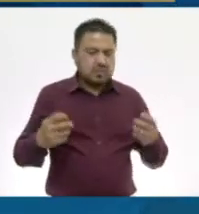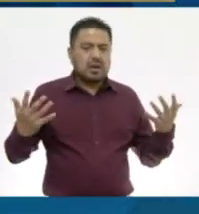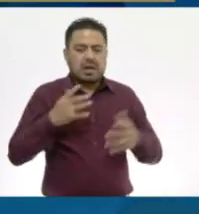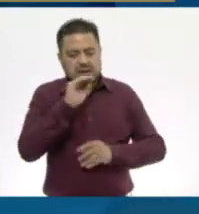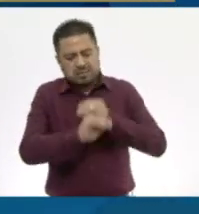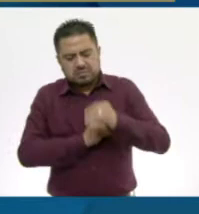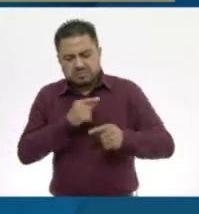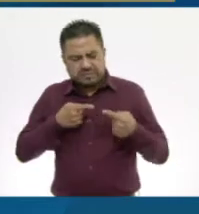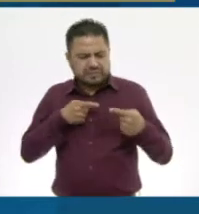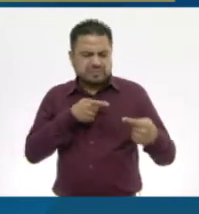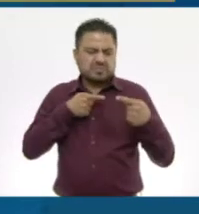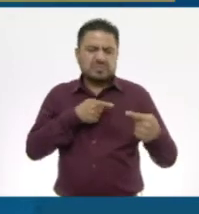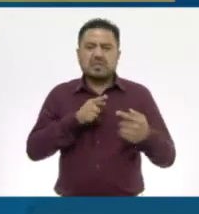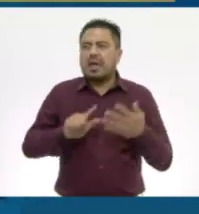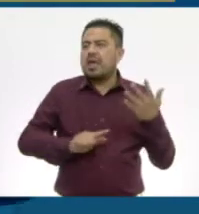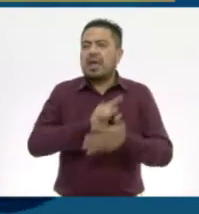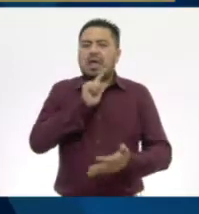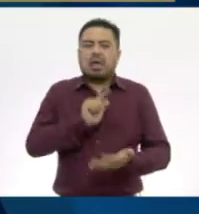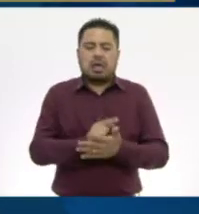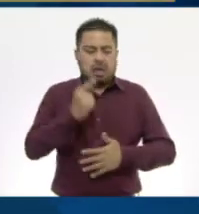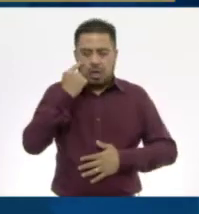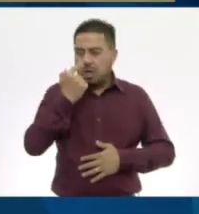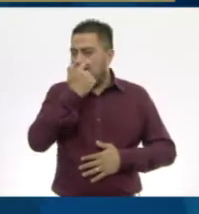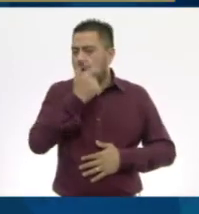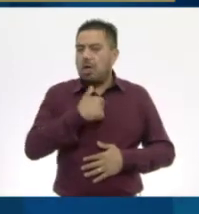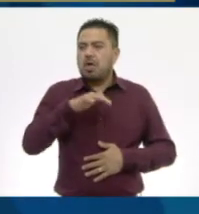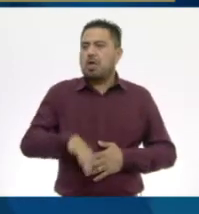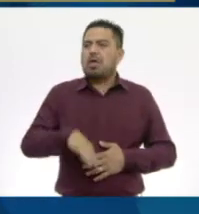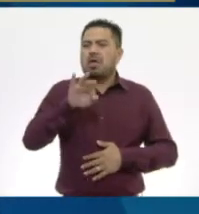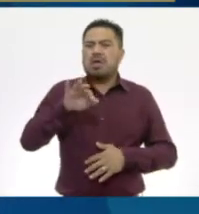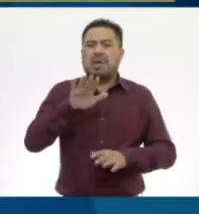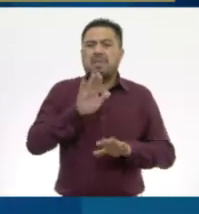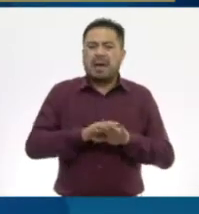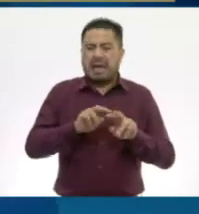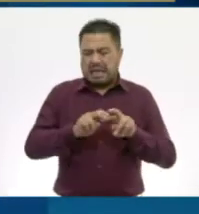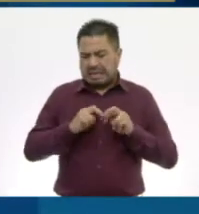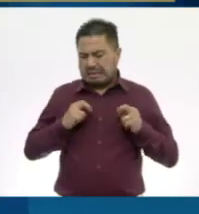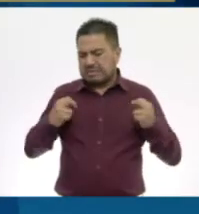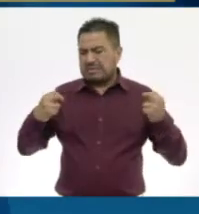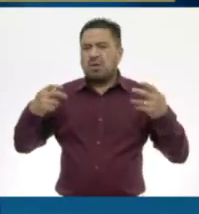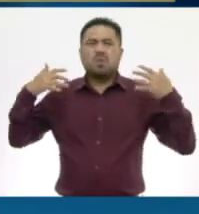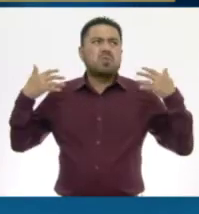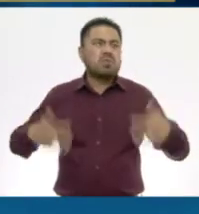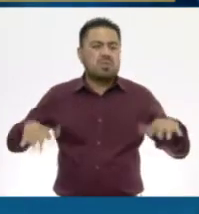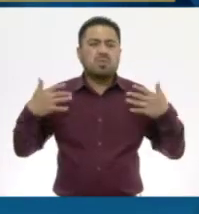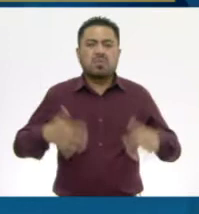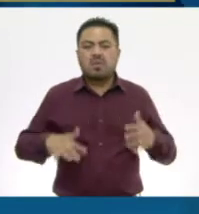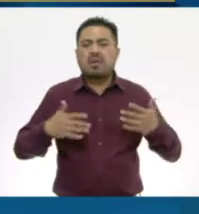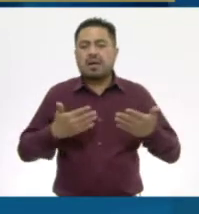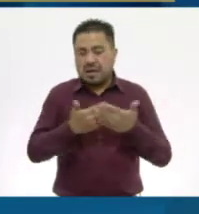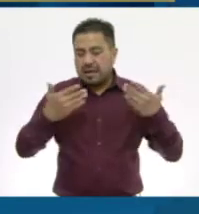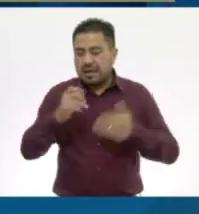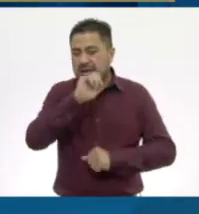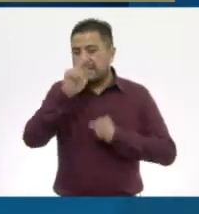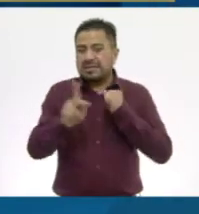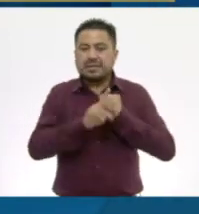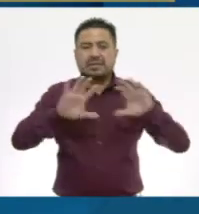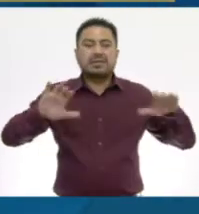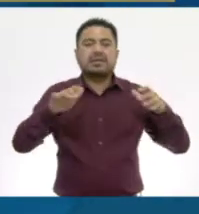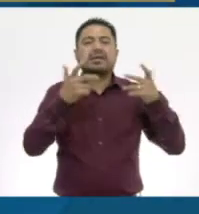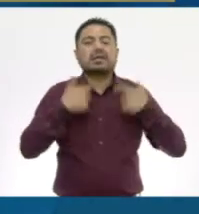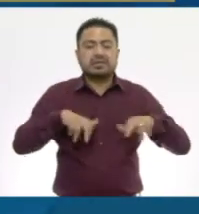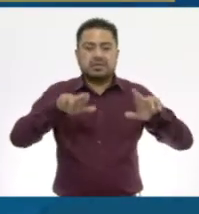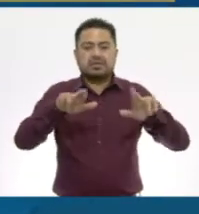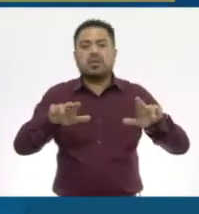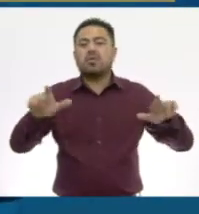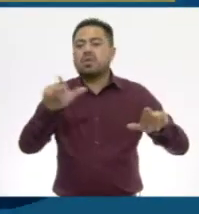y a discutir las leyes que queremos. El círculo sería demasiado grande. Entonces, una república es